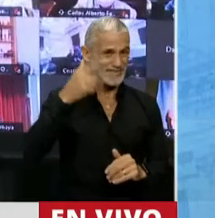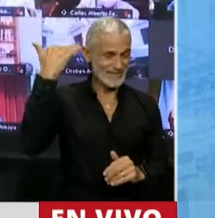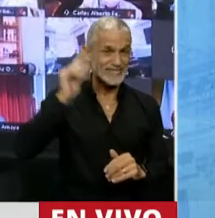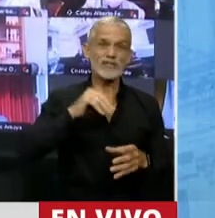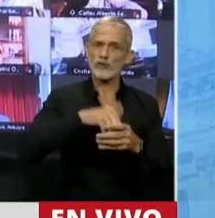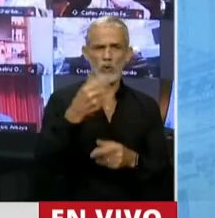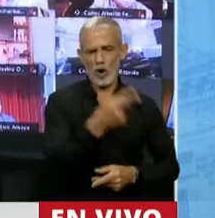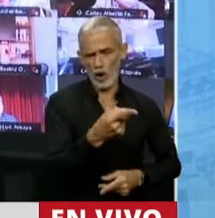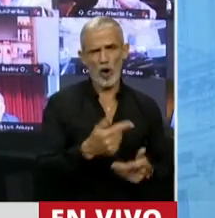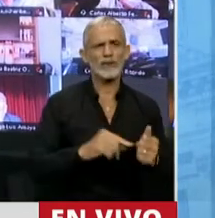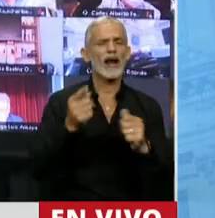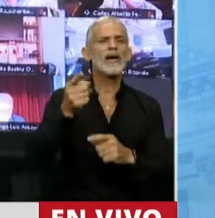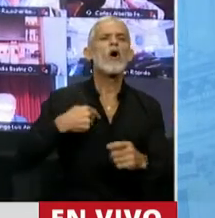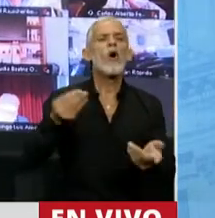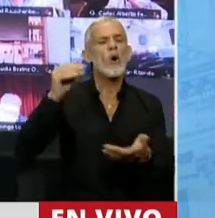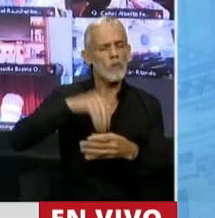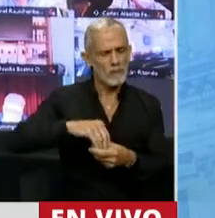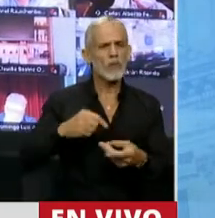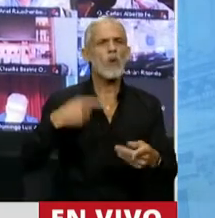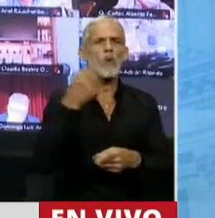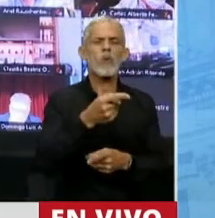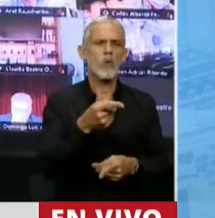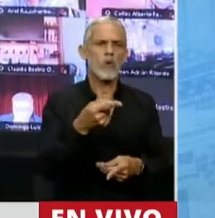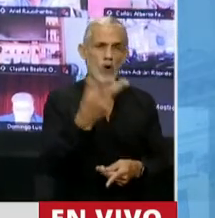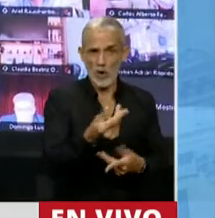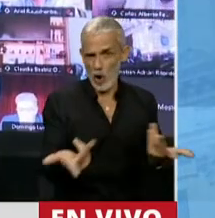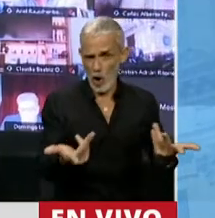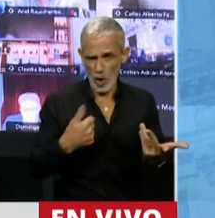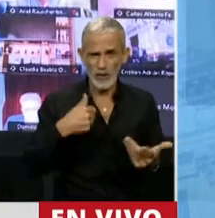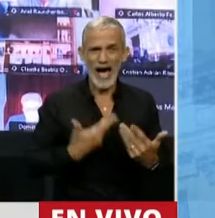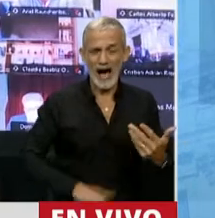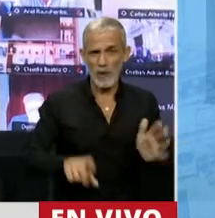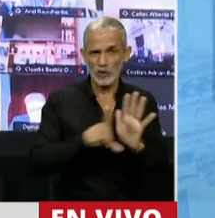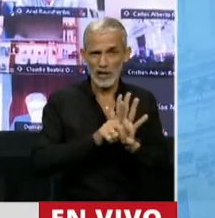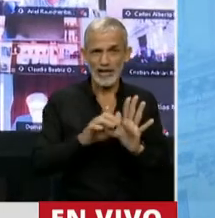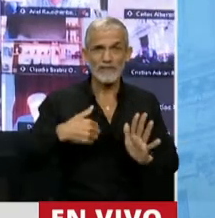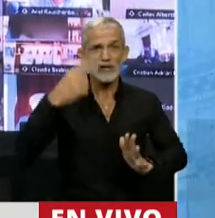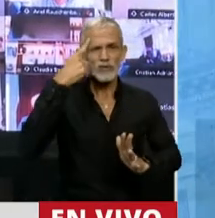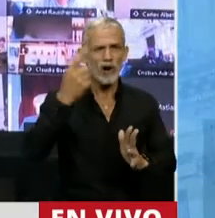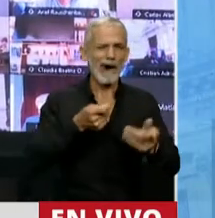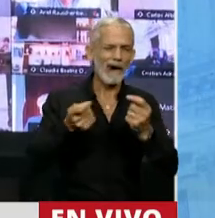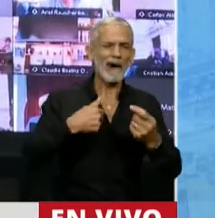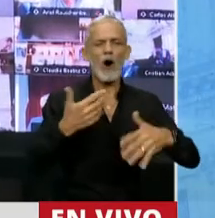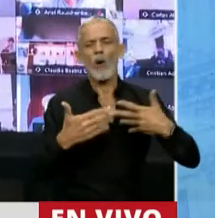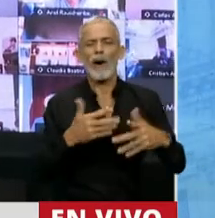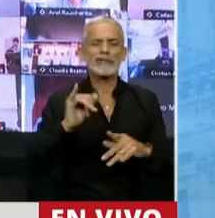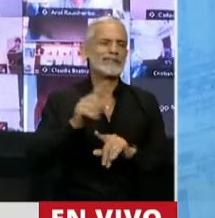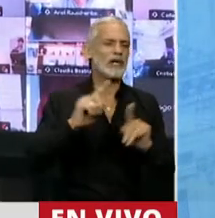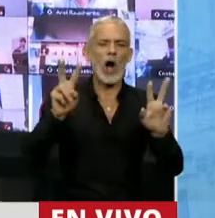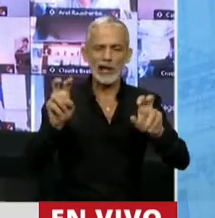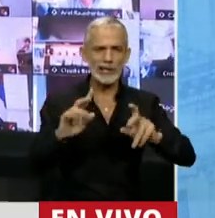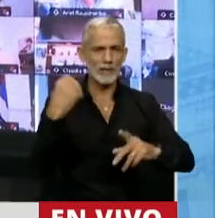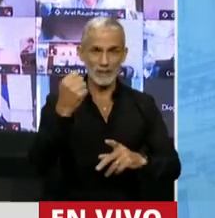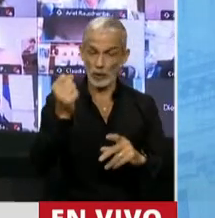lo voté en contra el 2018 y lo volveré a hacer en esta instancia porque no soy una persona que especula o que juega con temas